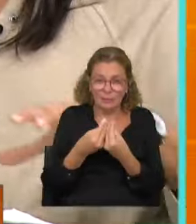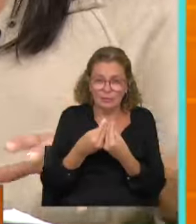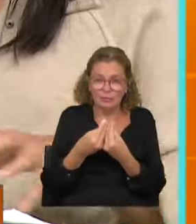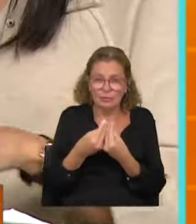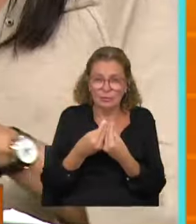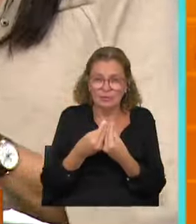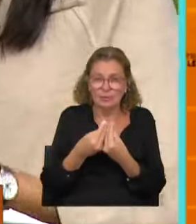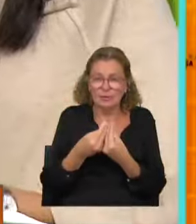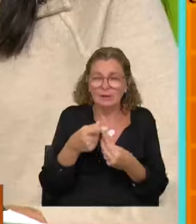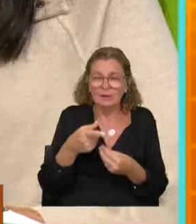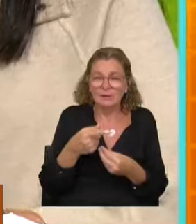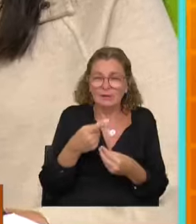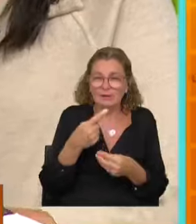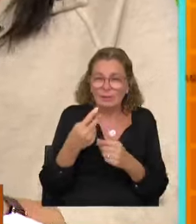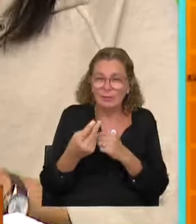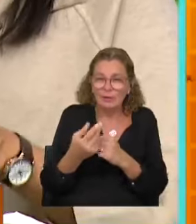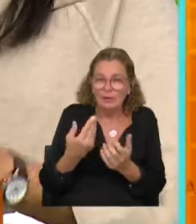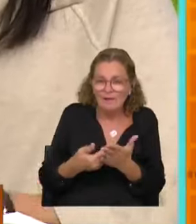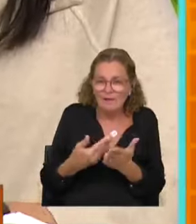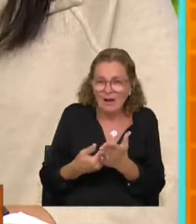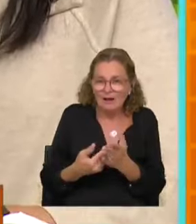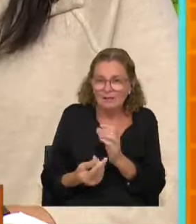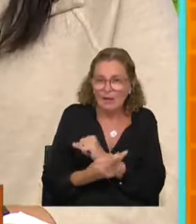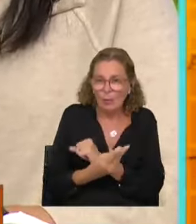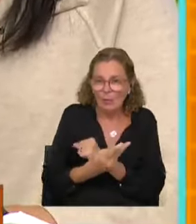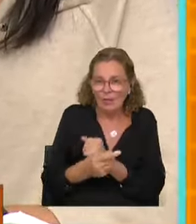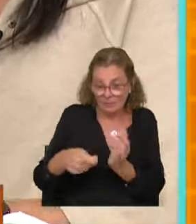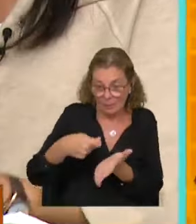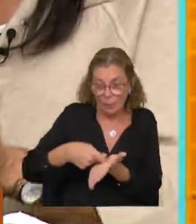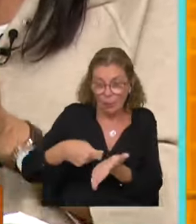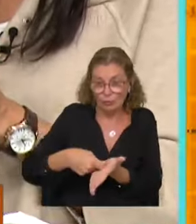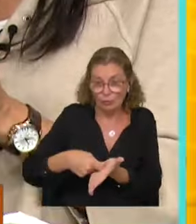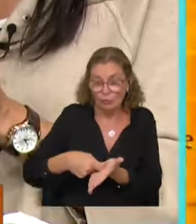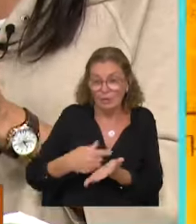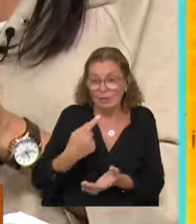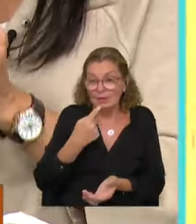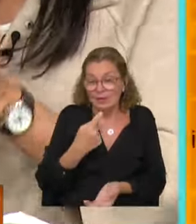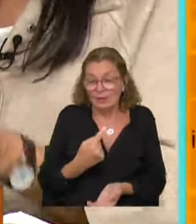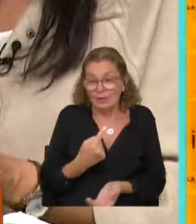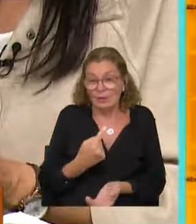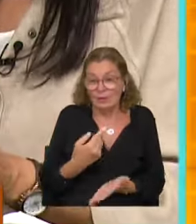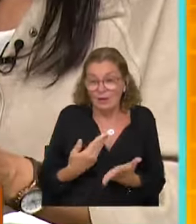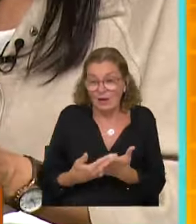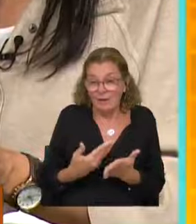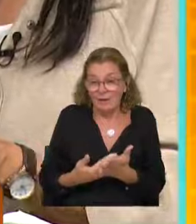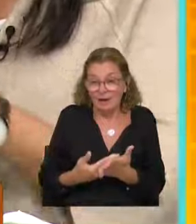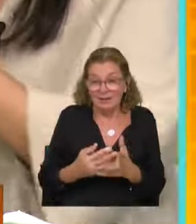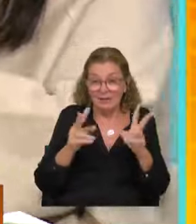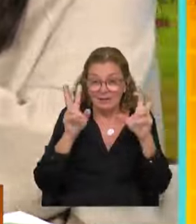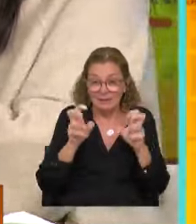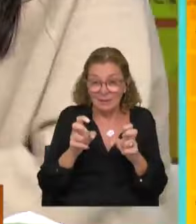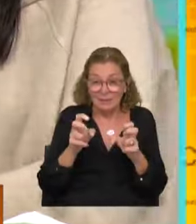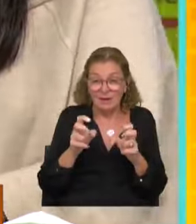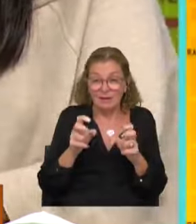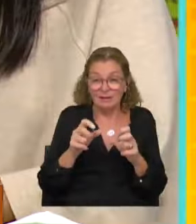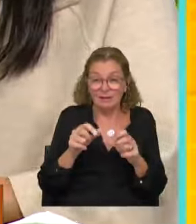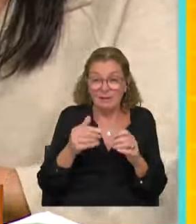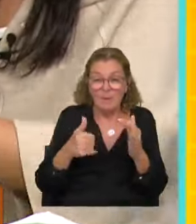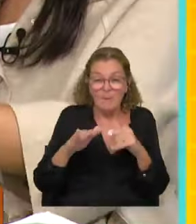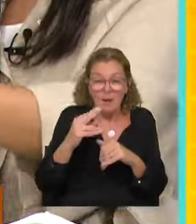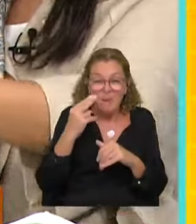llevo esta línea des desprotección a nivel de costos no y digo hay una falta de abordaje se produce más